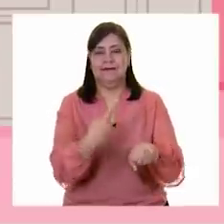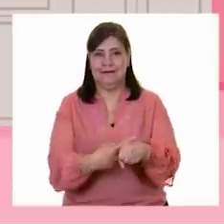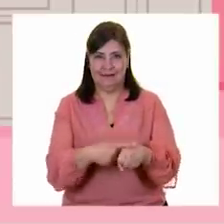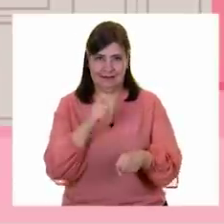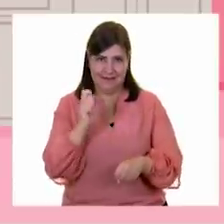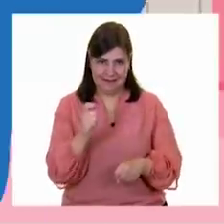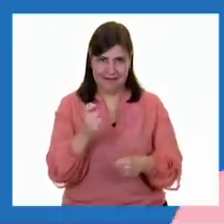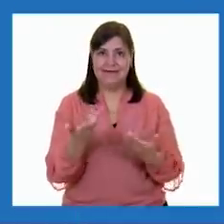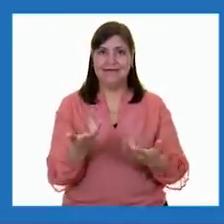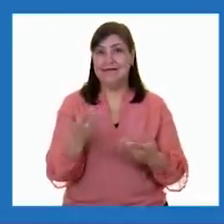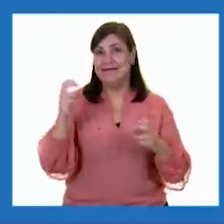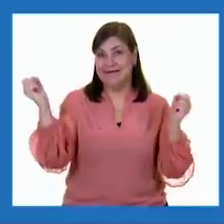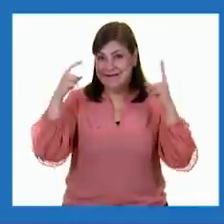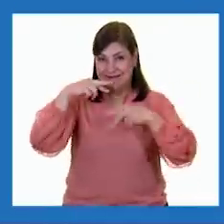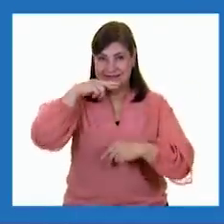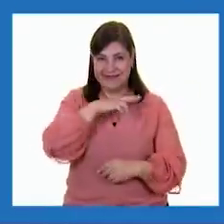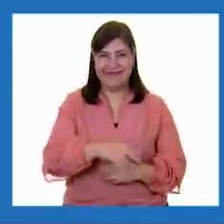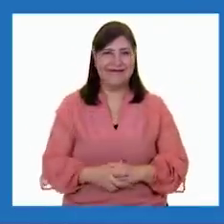¡Hasta pronto!